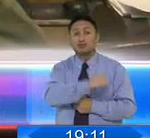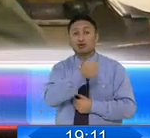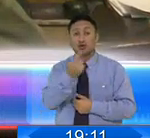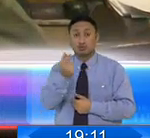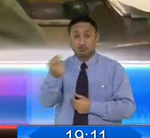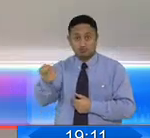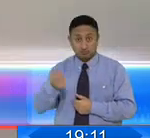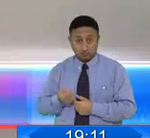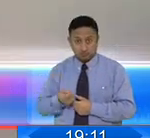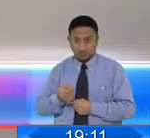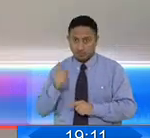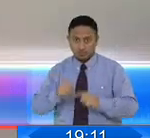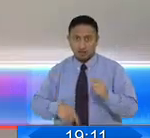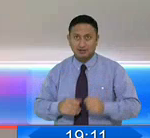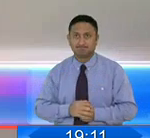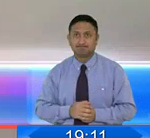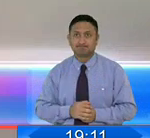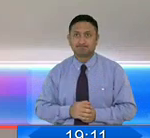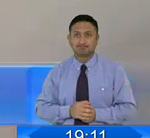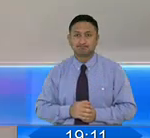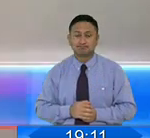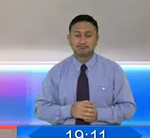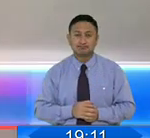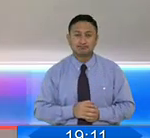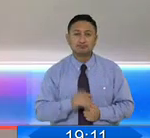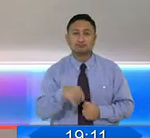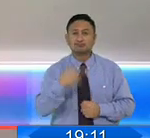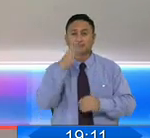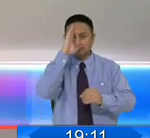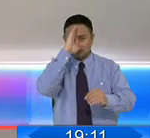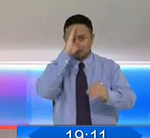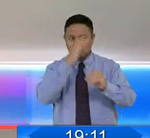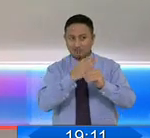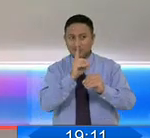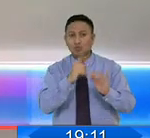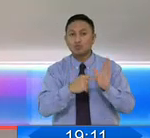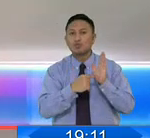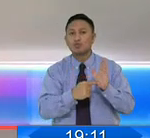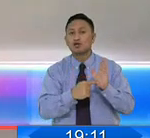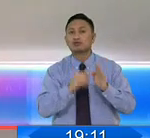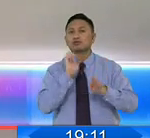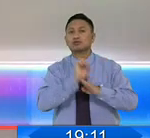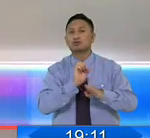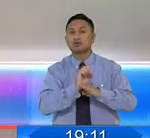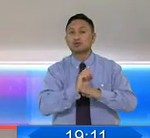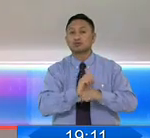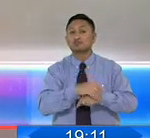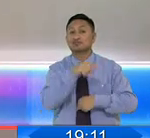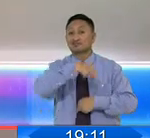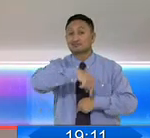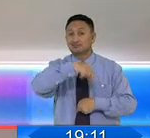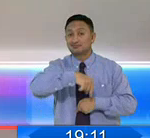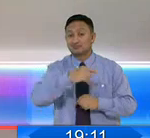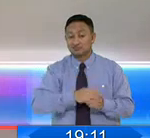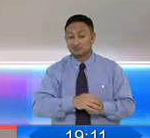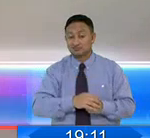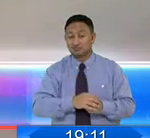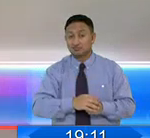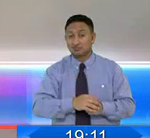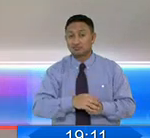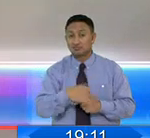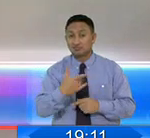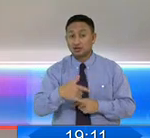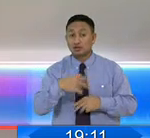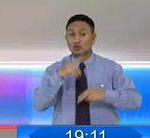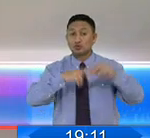corresponden. Y únicamente con la finalidad de demostrarle al país lo que ha ocurrido particularmente con la